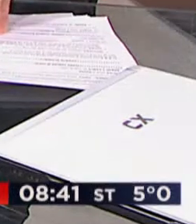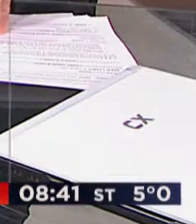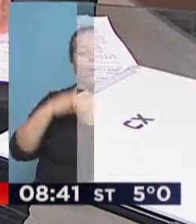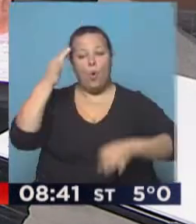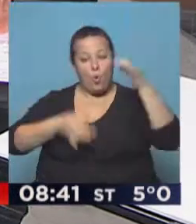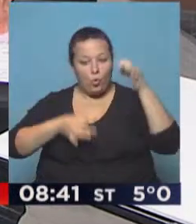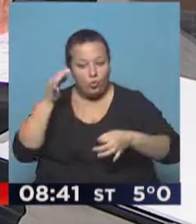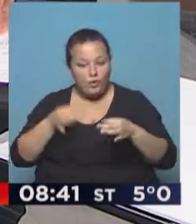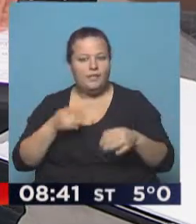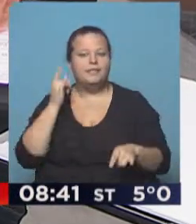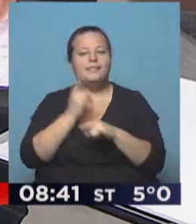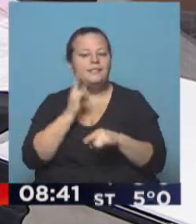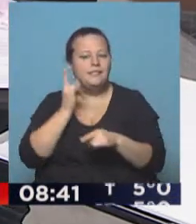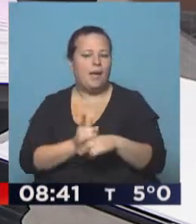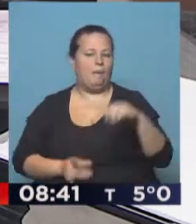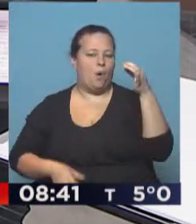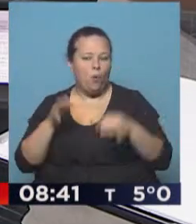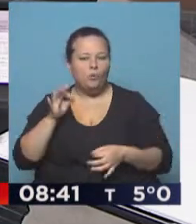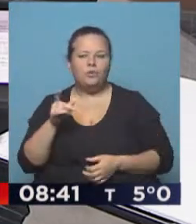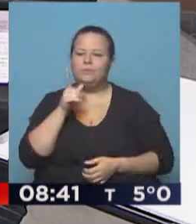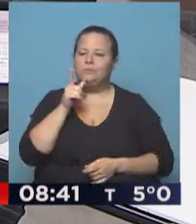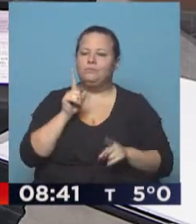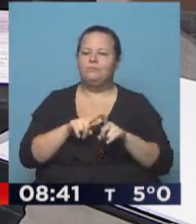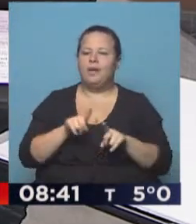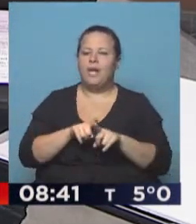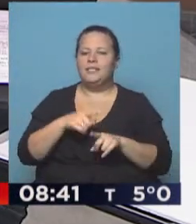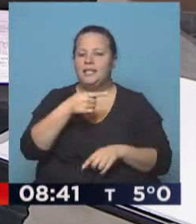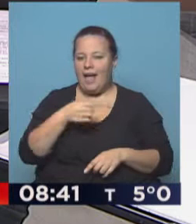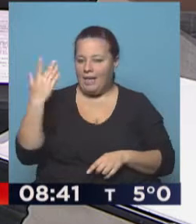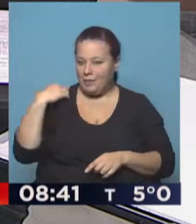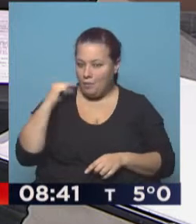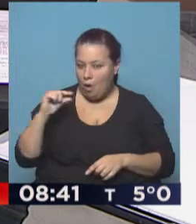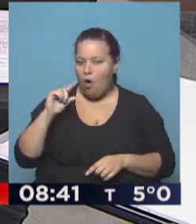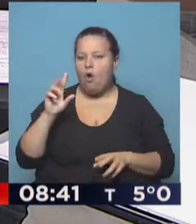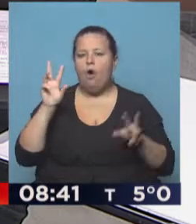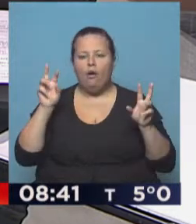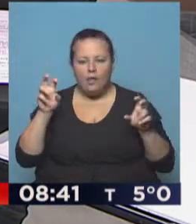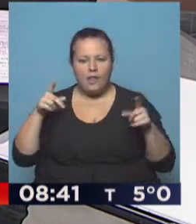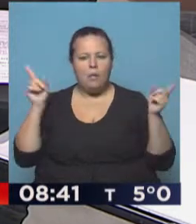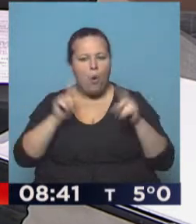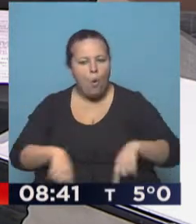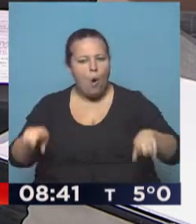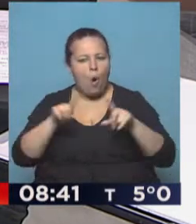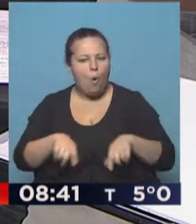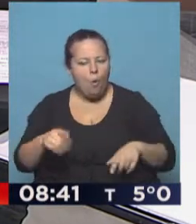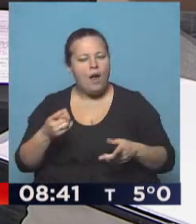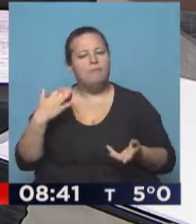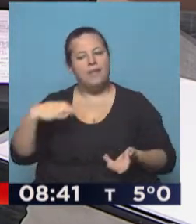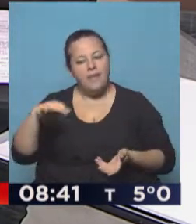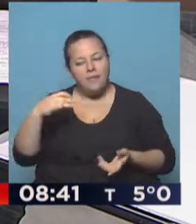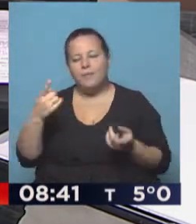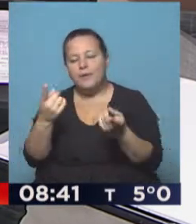La justicia, siempre la justicia parece ser en las últimas semanas, meses, un tema recurrente para el cual tenemos